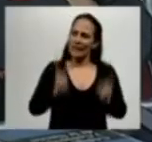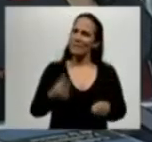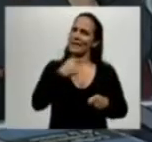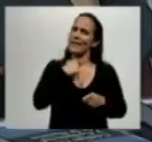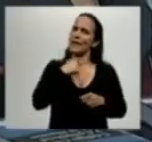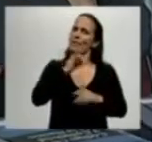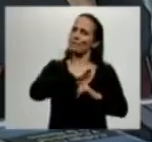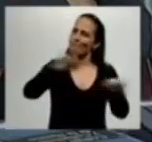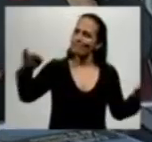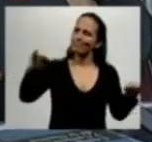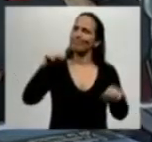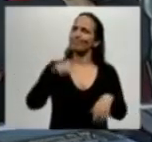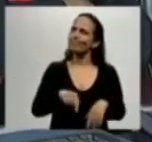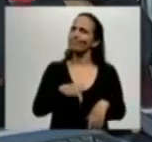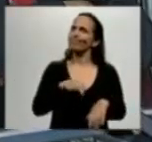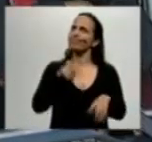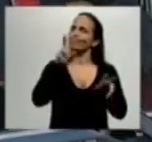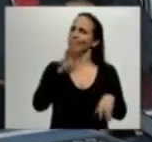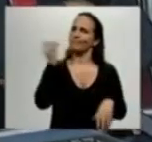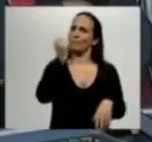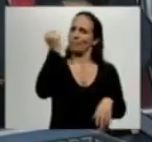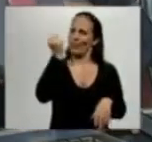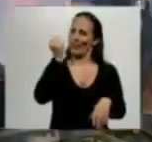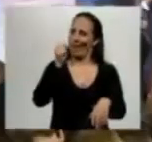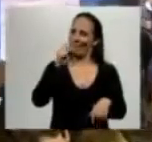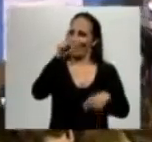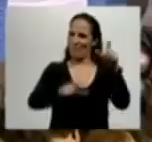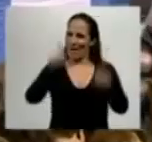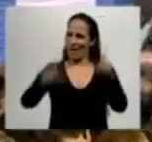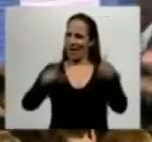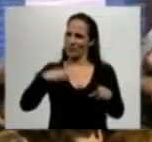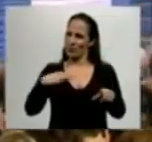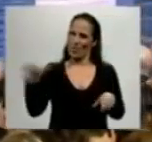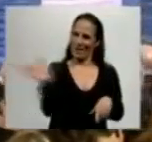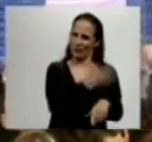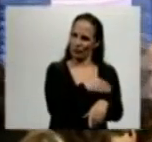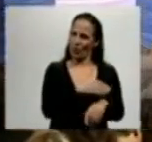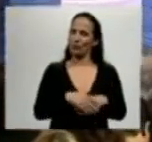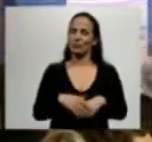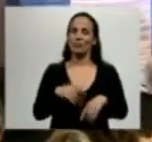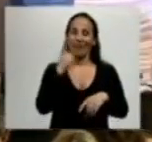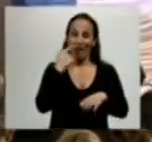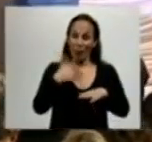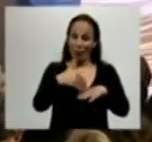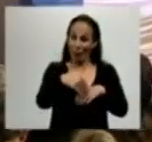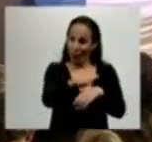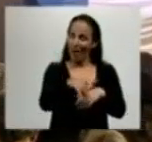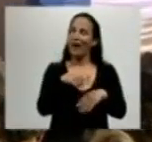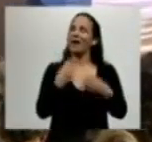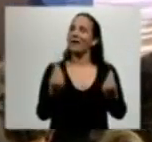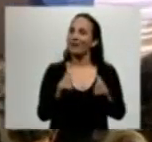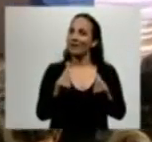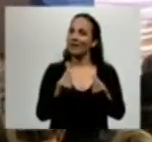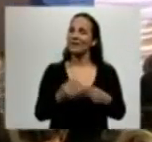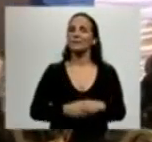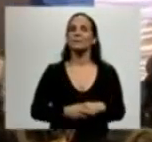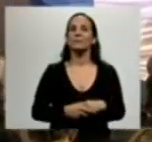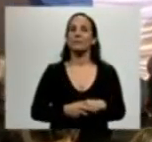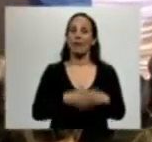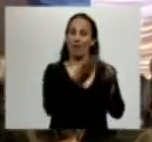que es muy importante para toda la ciudadanía, que en los próximos días vamos a enviar